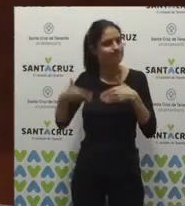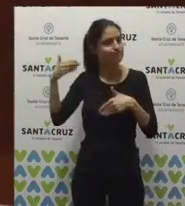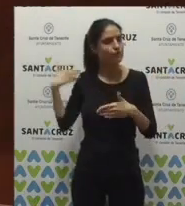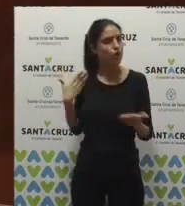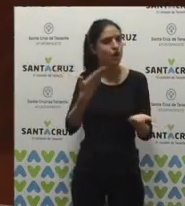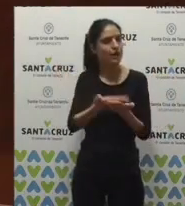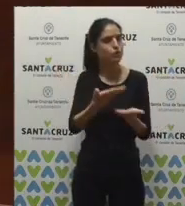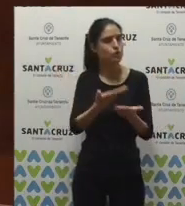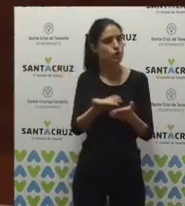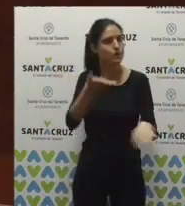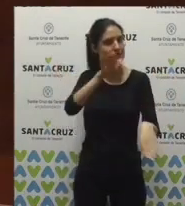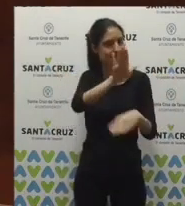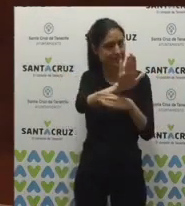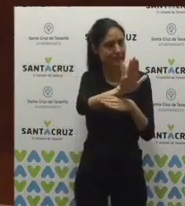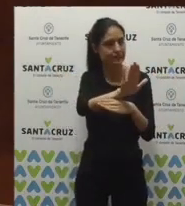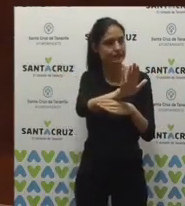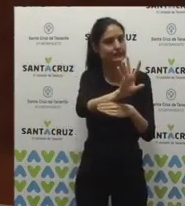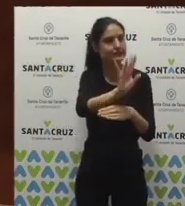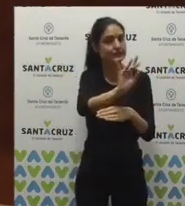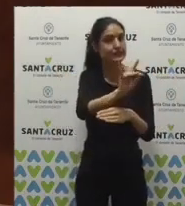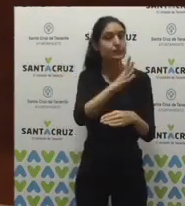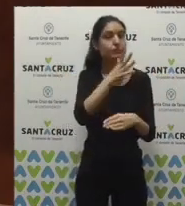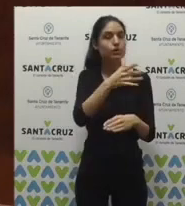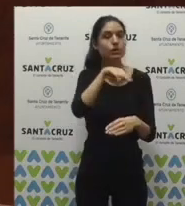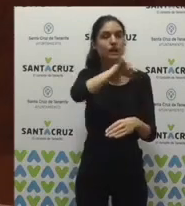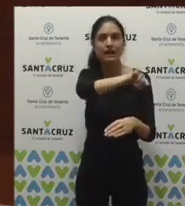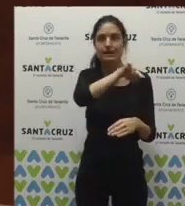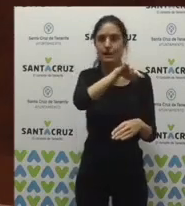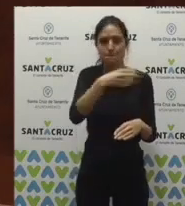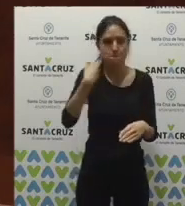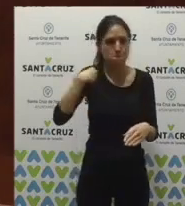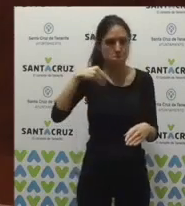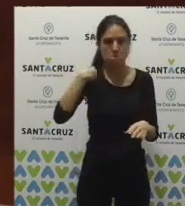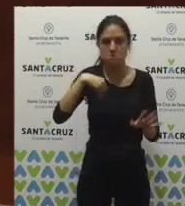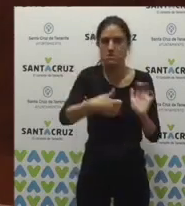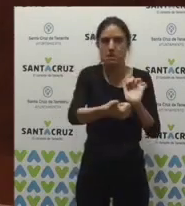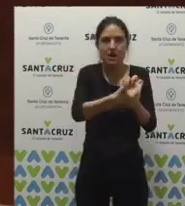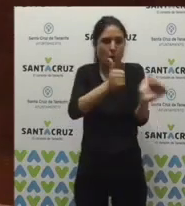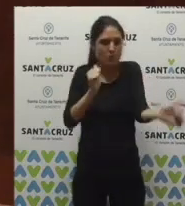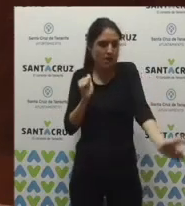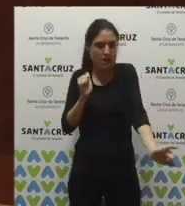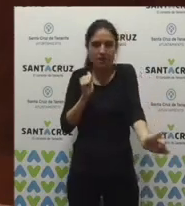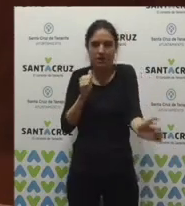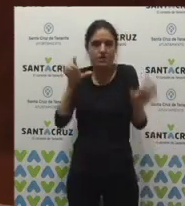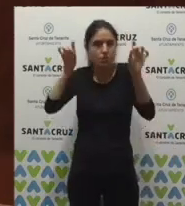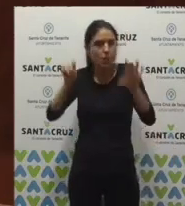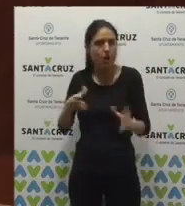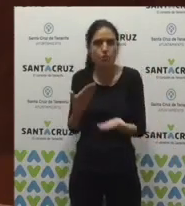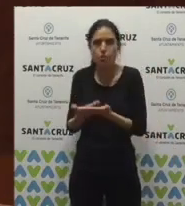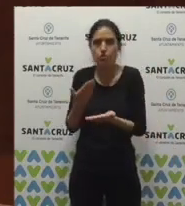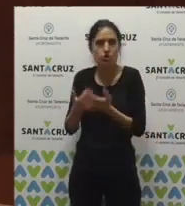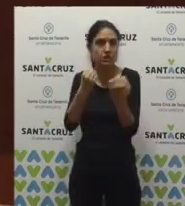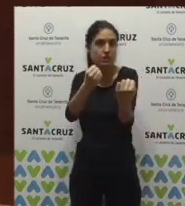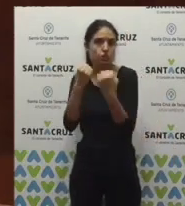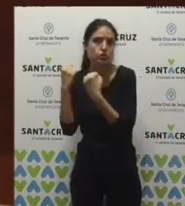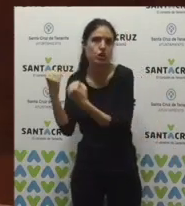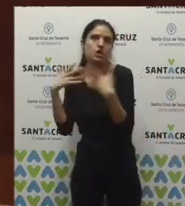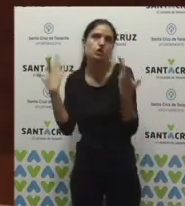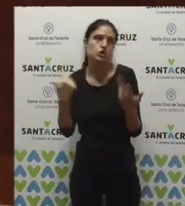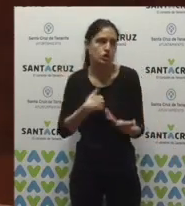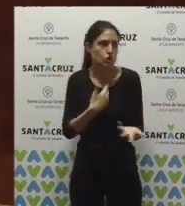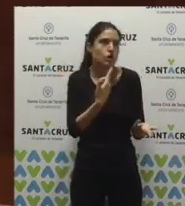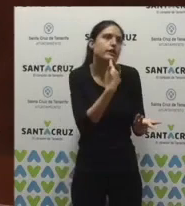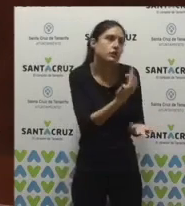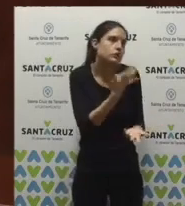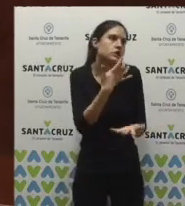presentada está absolutamente reflejada y calcada en la moción institucional entonces yo lo que opino es señores si tenemos una